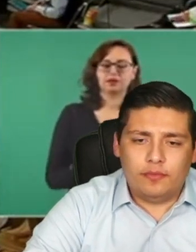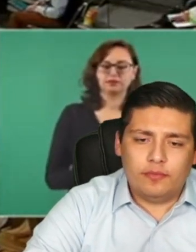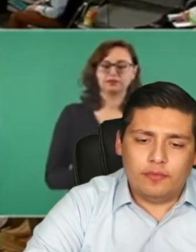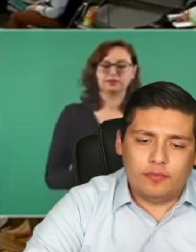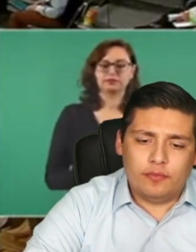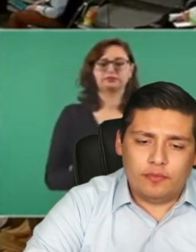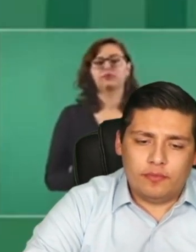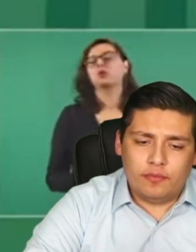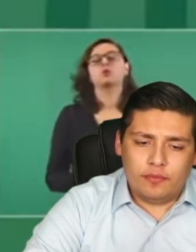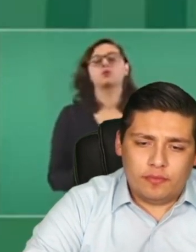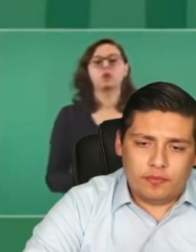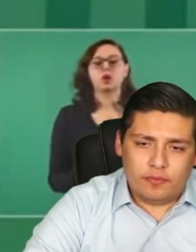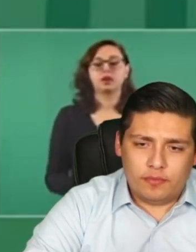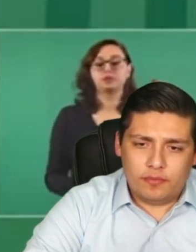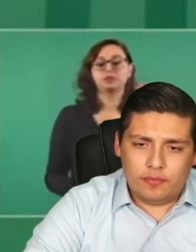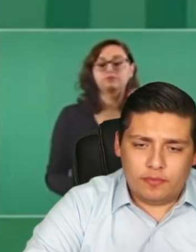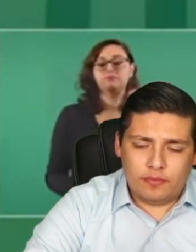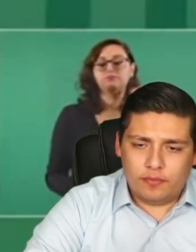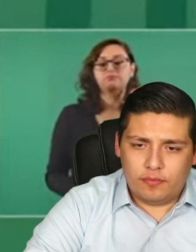Tienen abogados que son